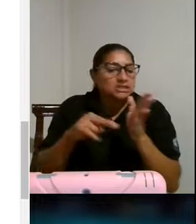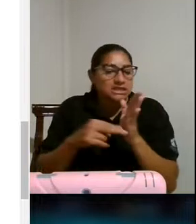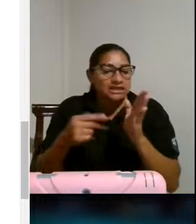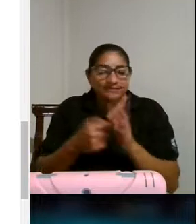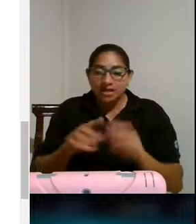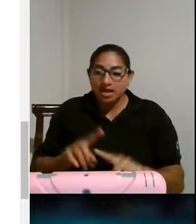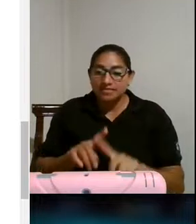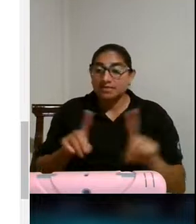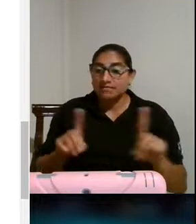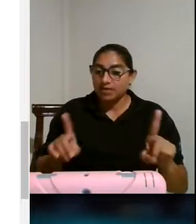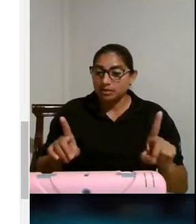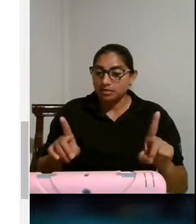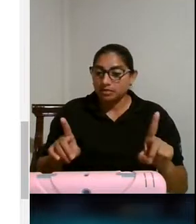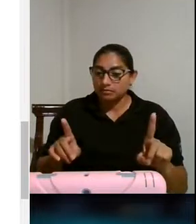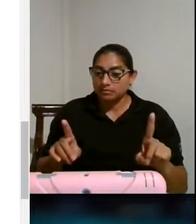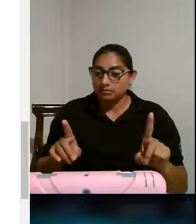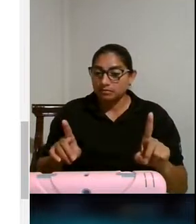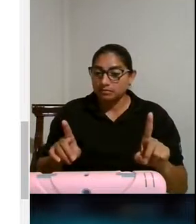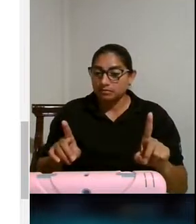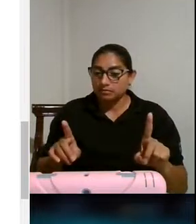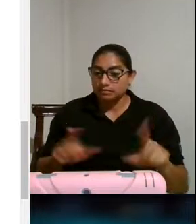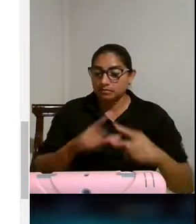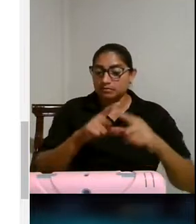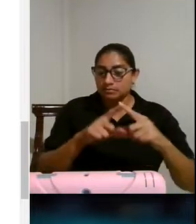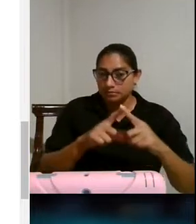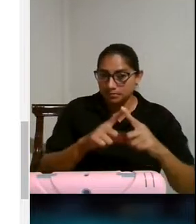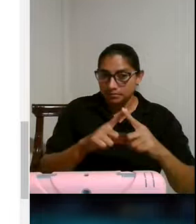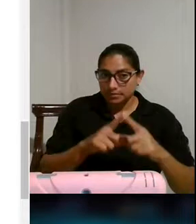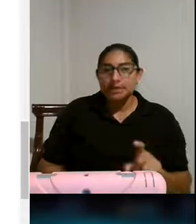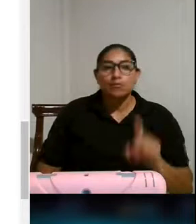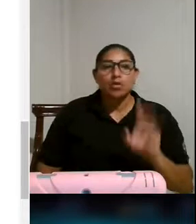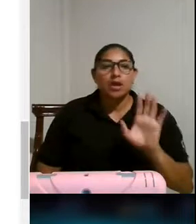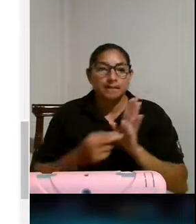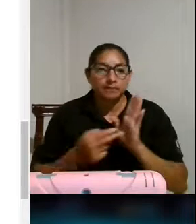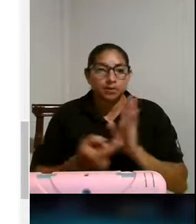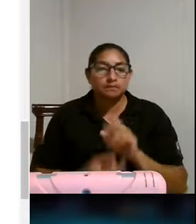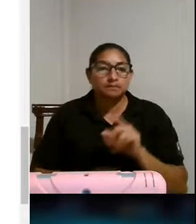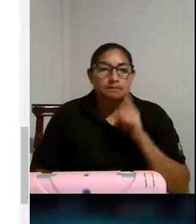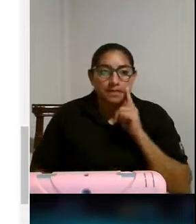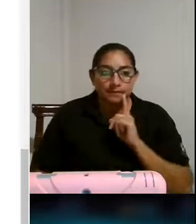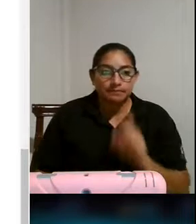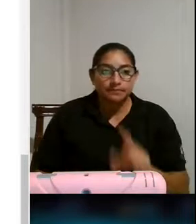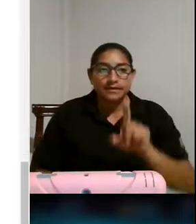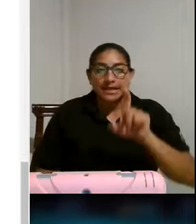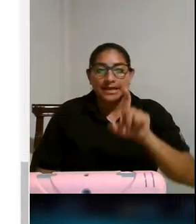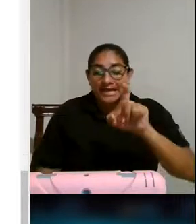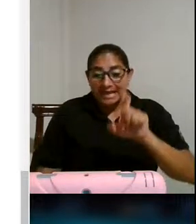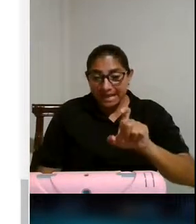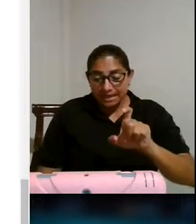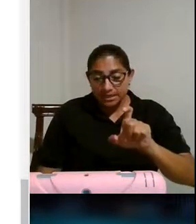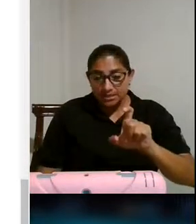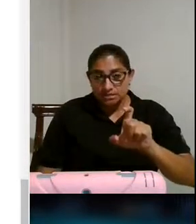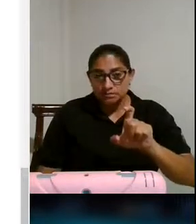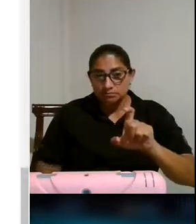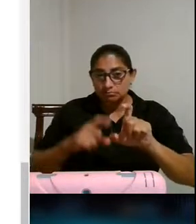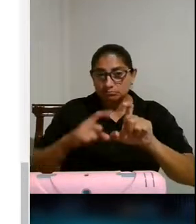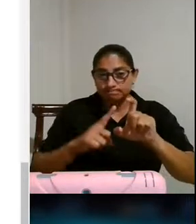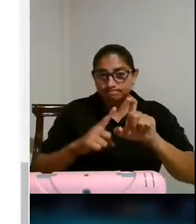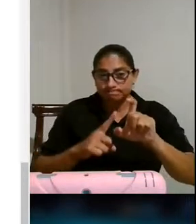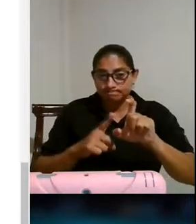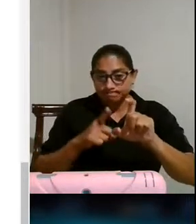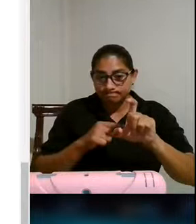casi sea cero, pero que no puede ser cero porque si no se nos indefine la función. Véanlo acá.